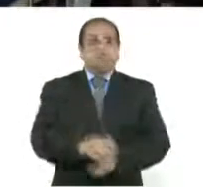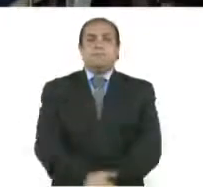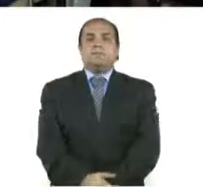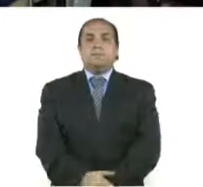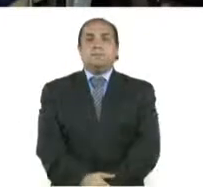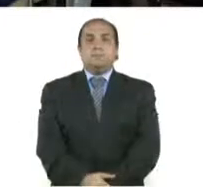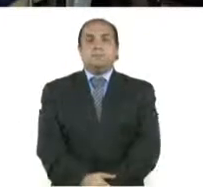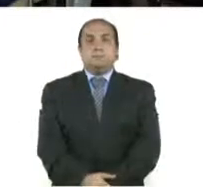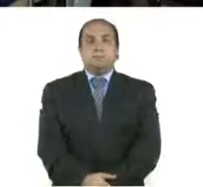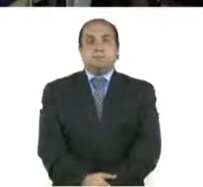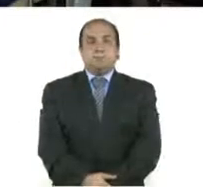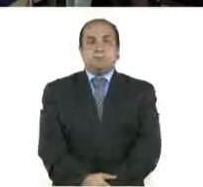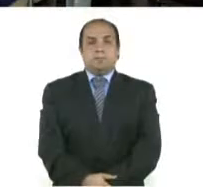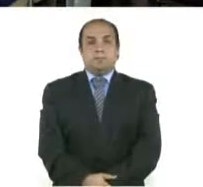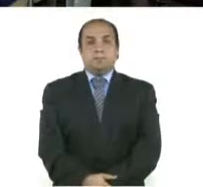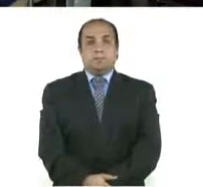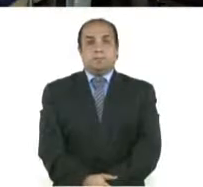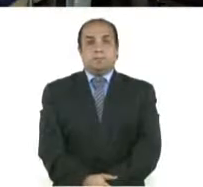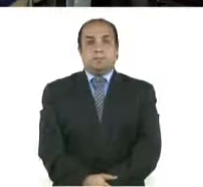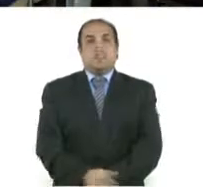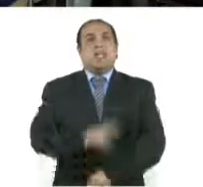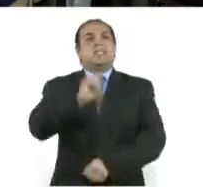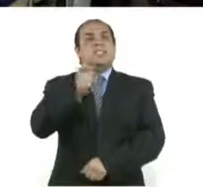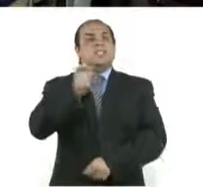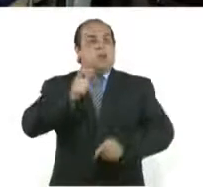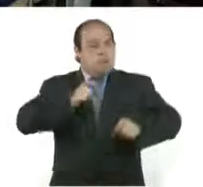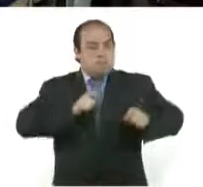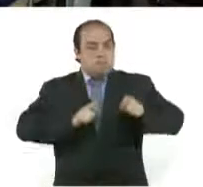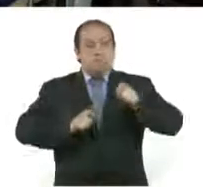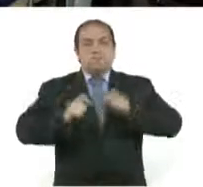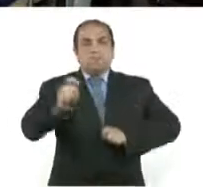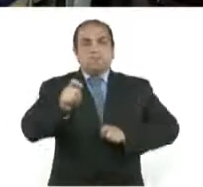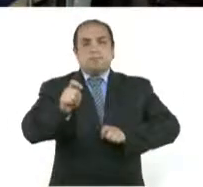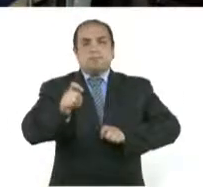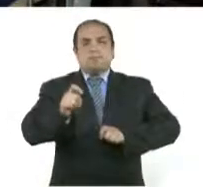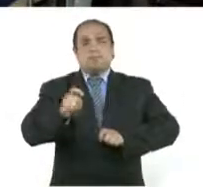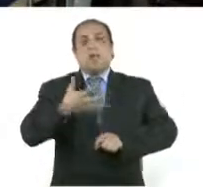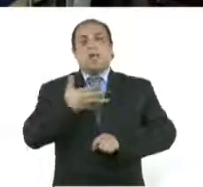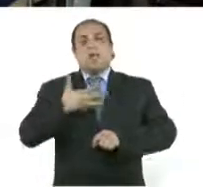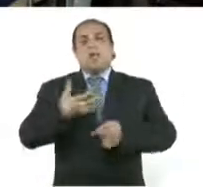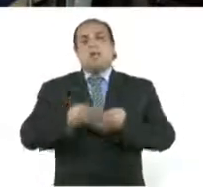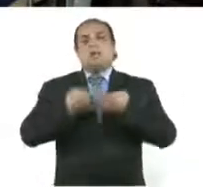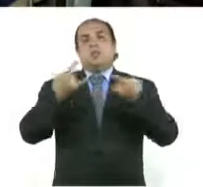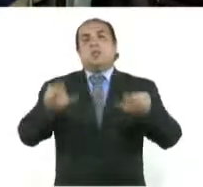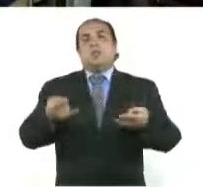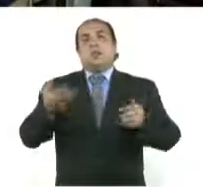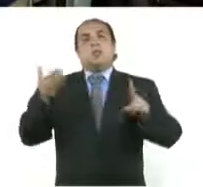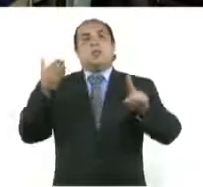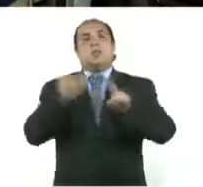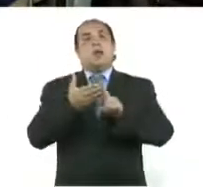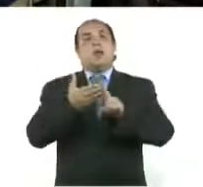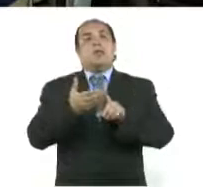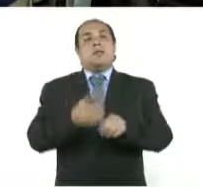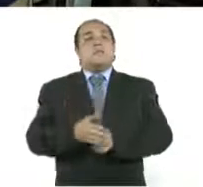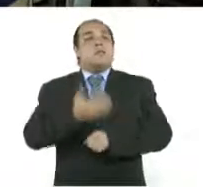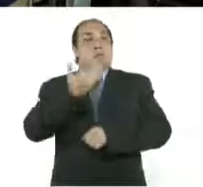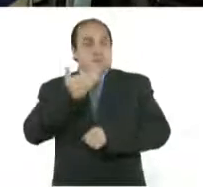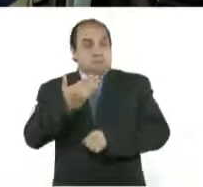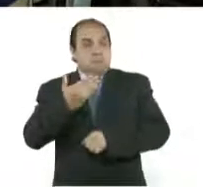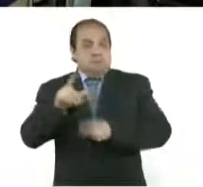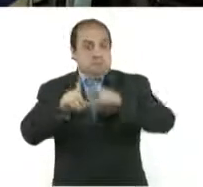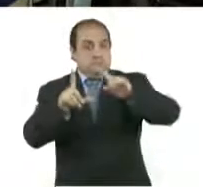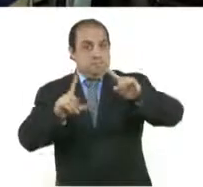eso significa una retribución a lo que se ha dado históricamente por el bien del país.